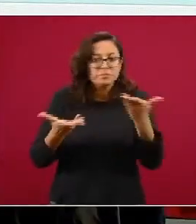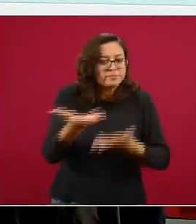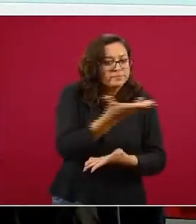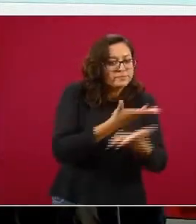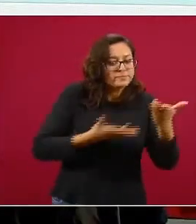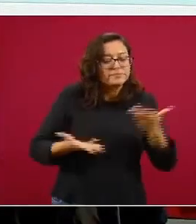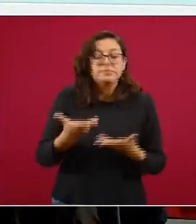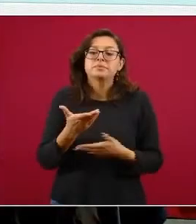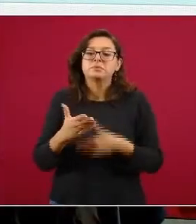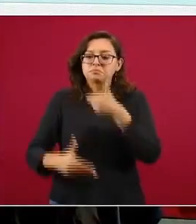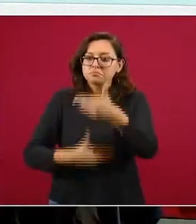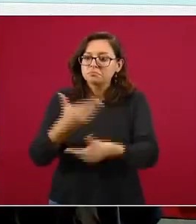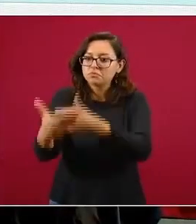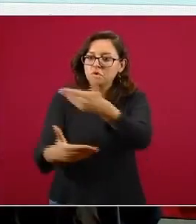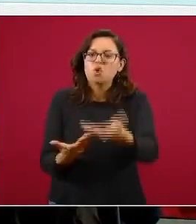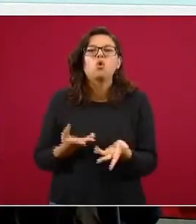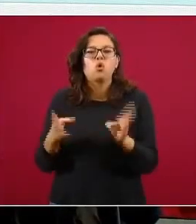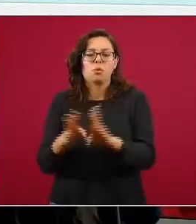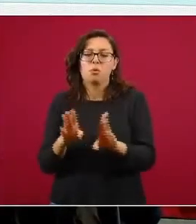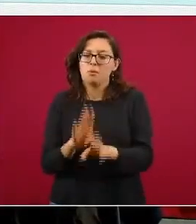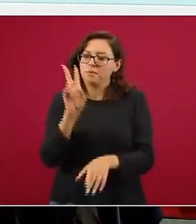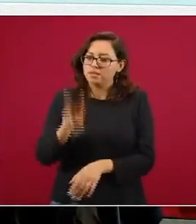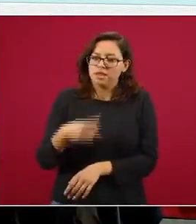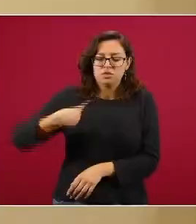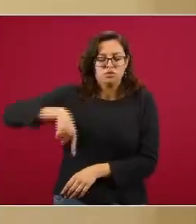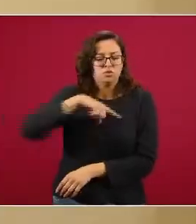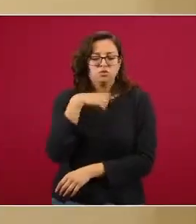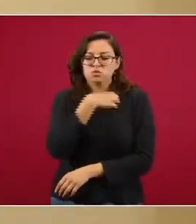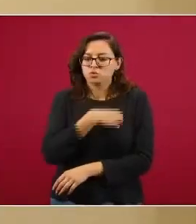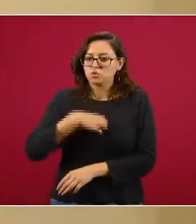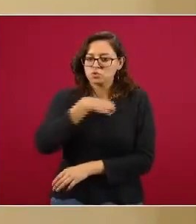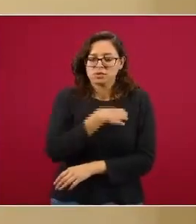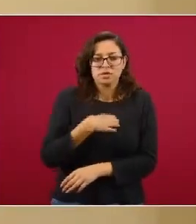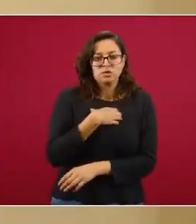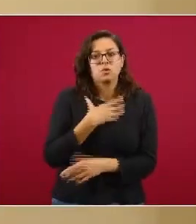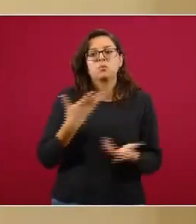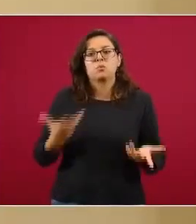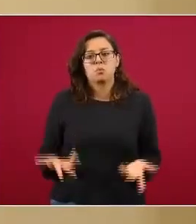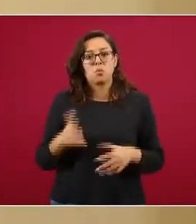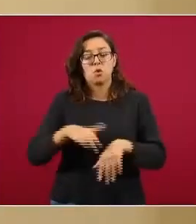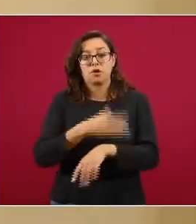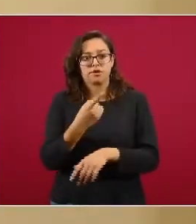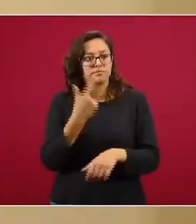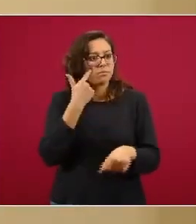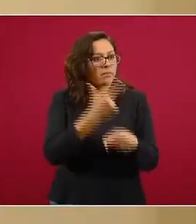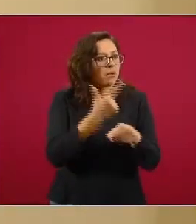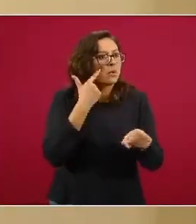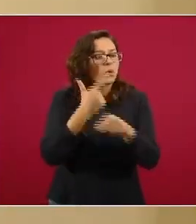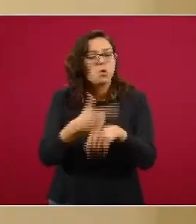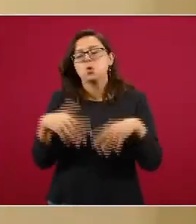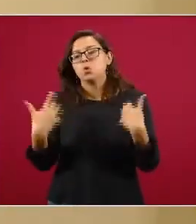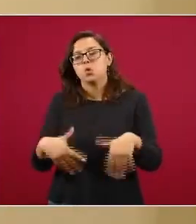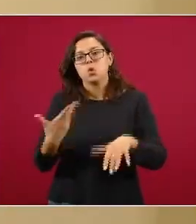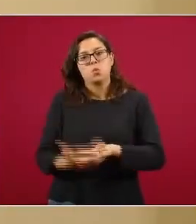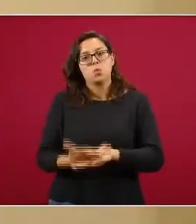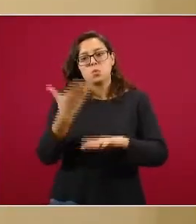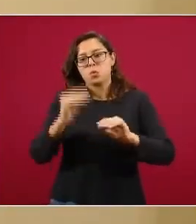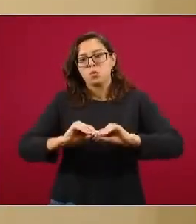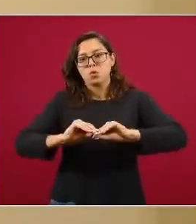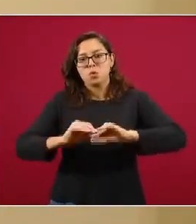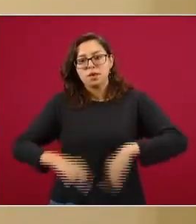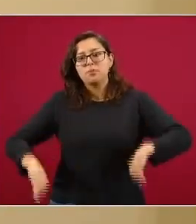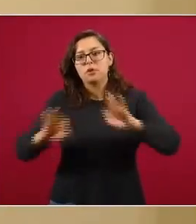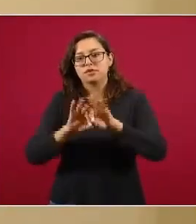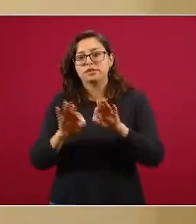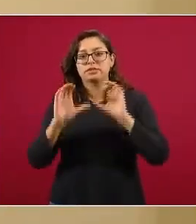contentos y contentas por la respuesta que hemos recibido y también con mucha claridad de la importancia que tiene el cuidado de la salud